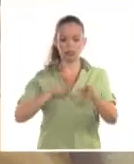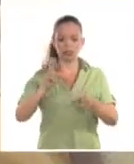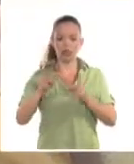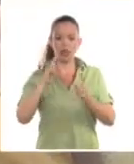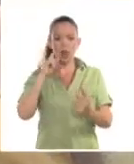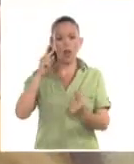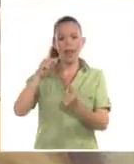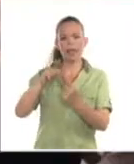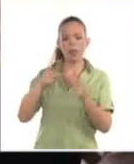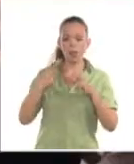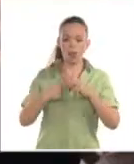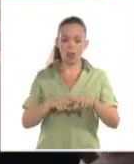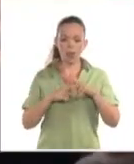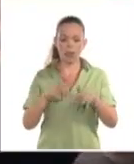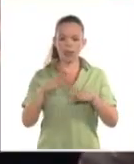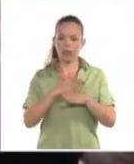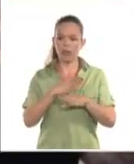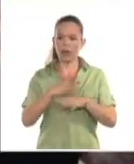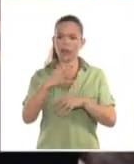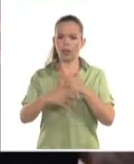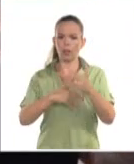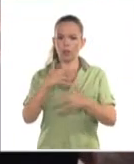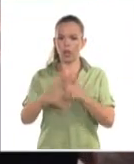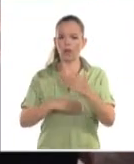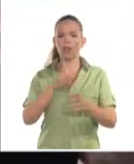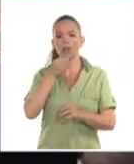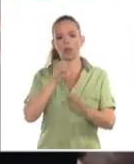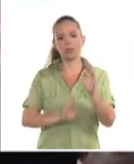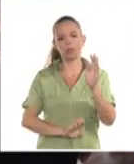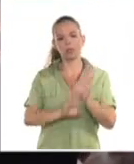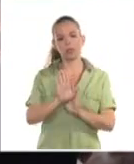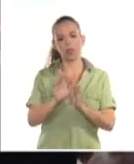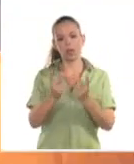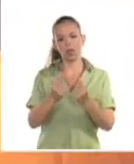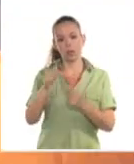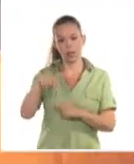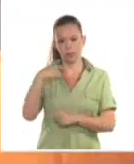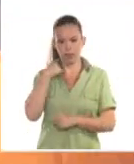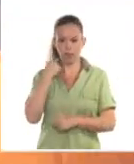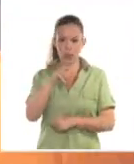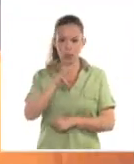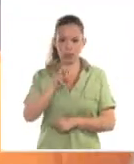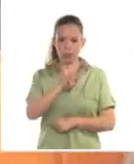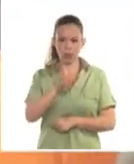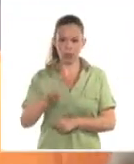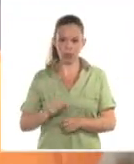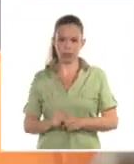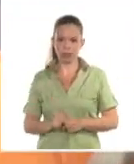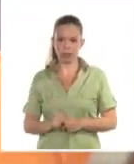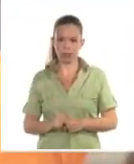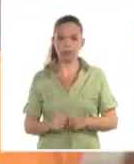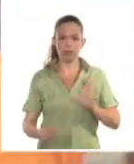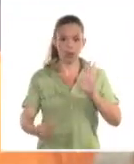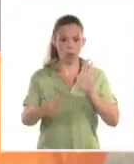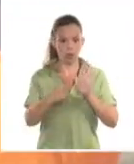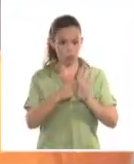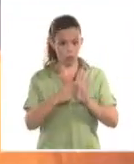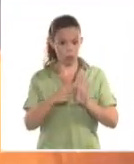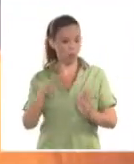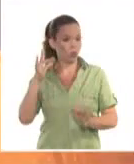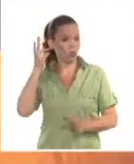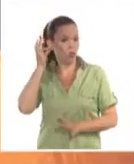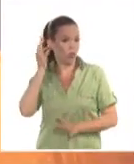distorsiones y reimpulsar la economía durante 2024 en este punto de la agenda mildrey granadillo